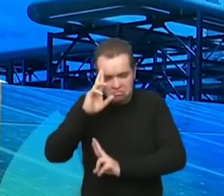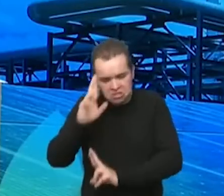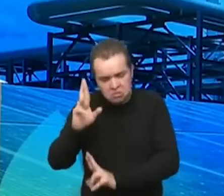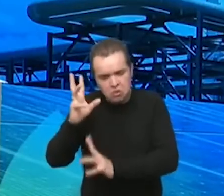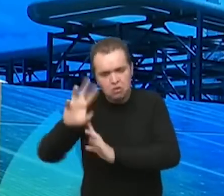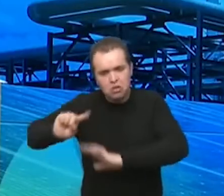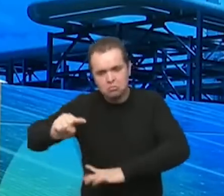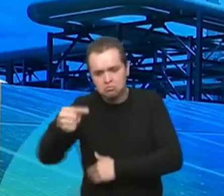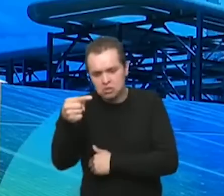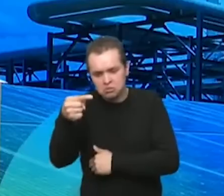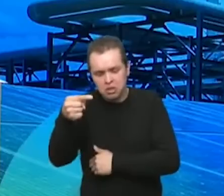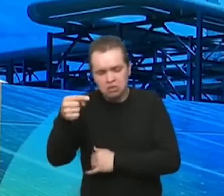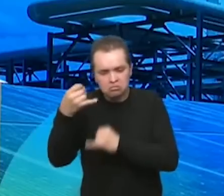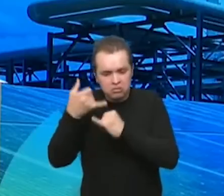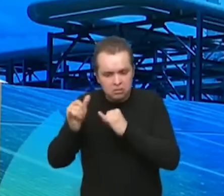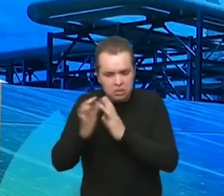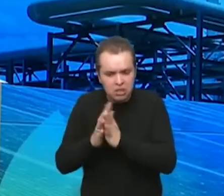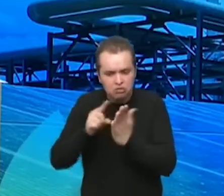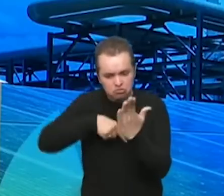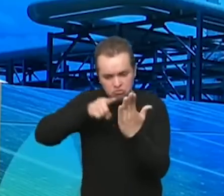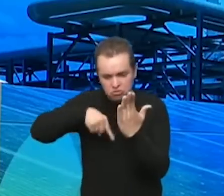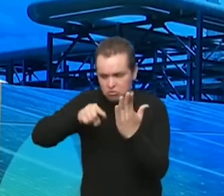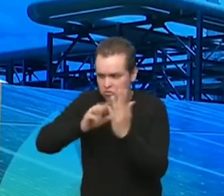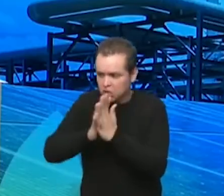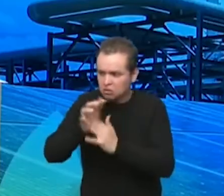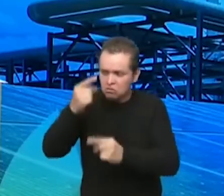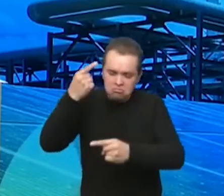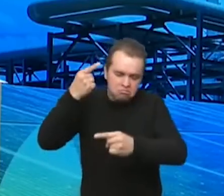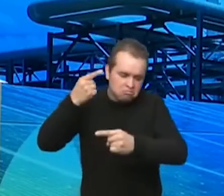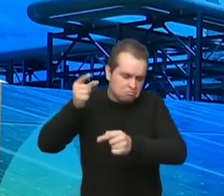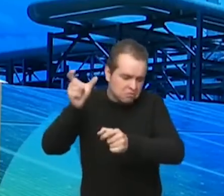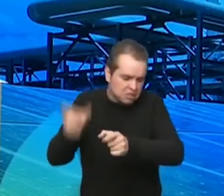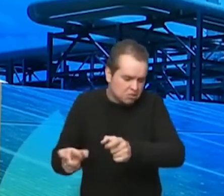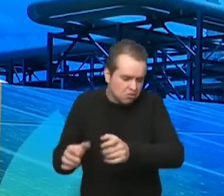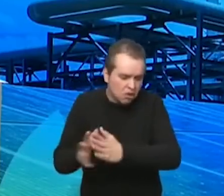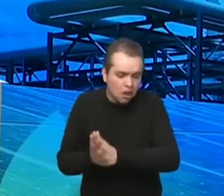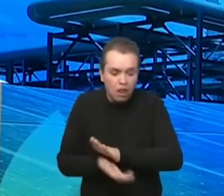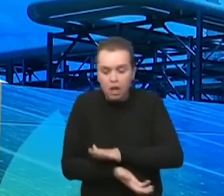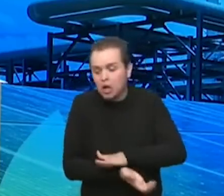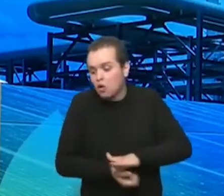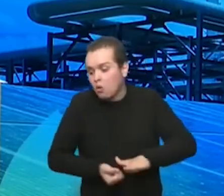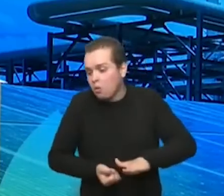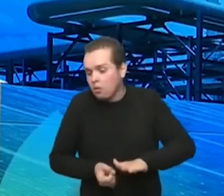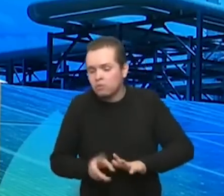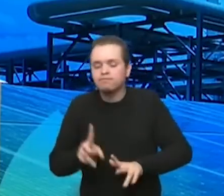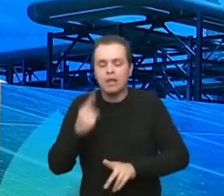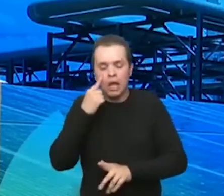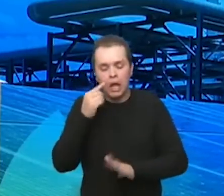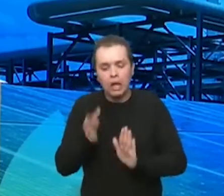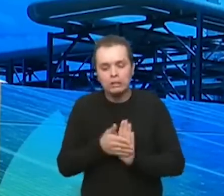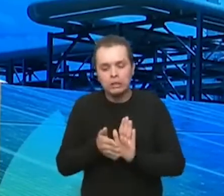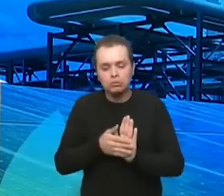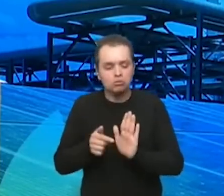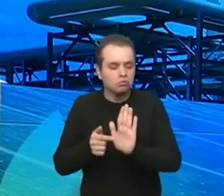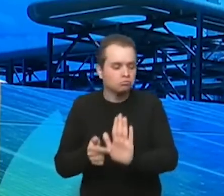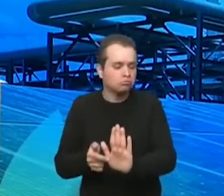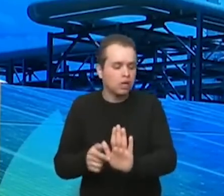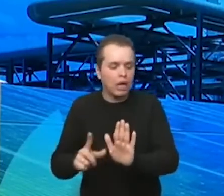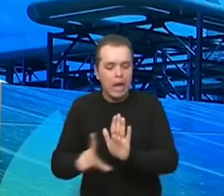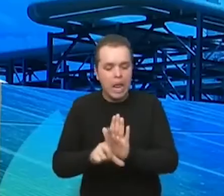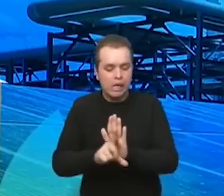primero la terminación de esos contratos con las personas que han sido reportadas por las autoridades han tenido